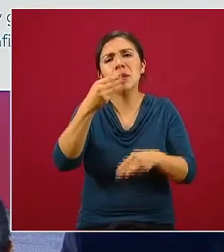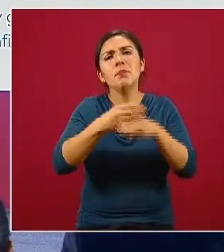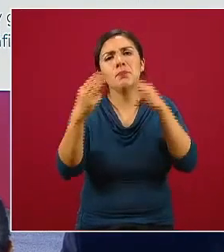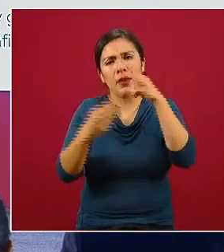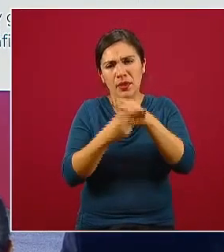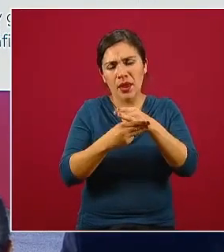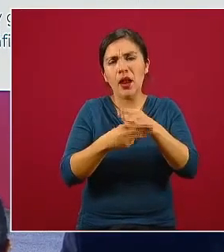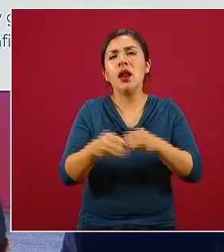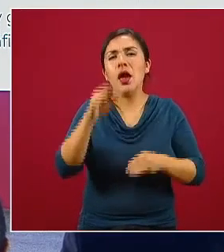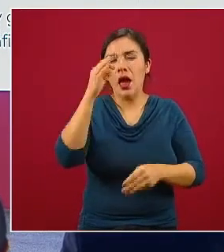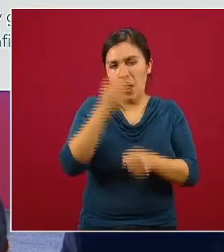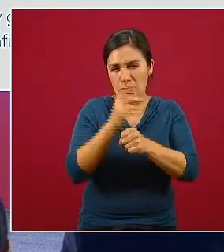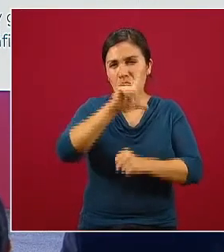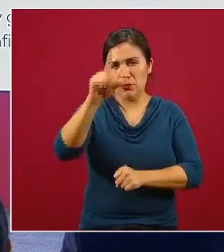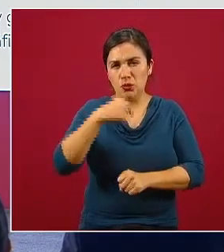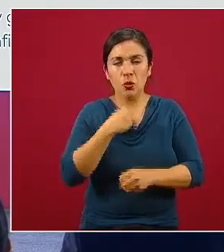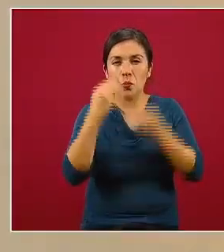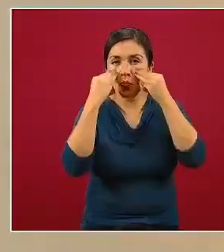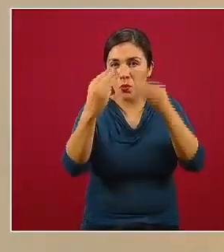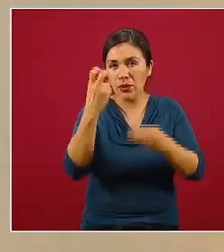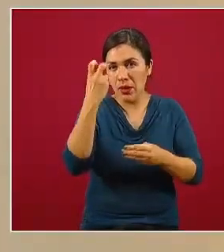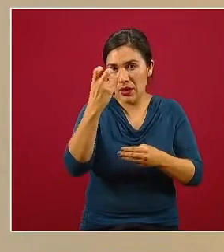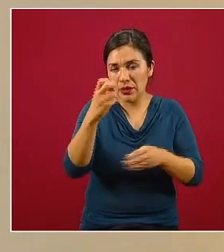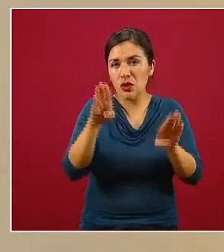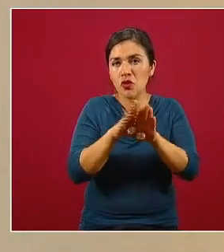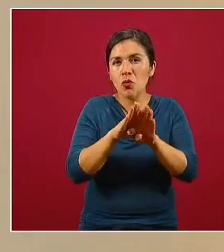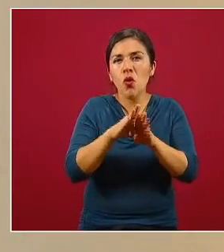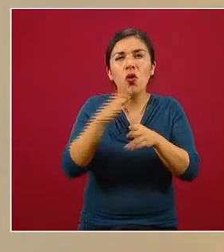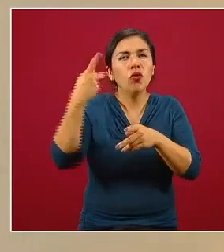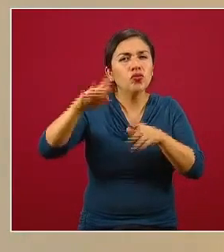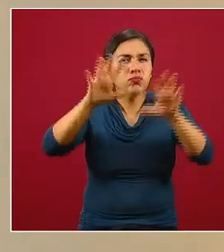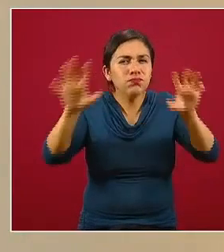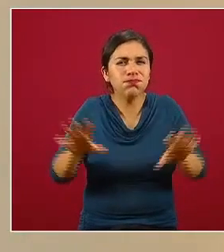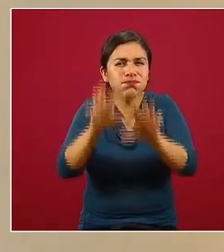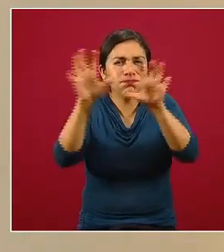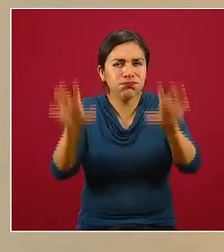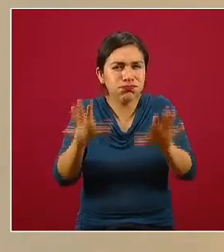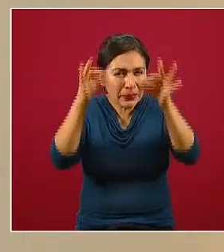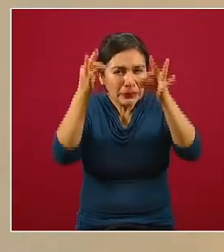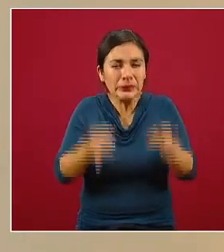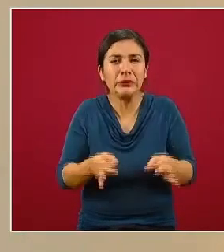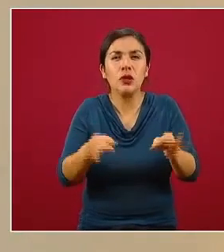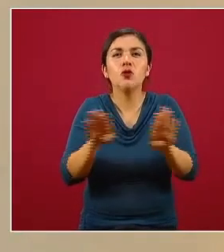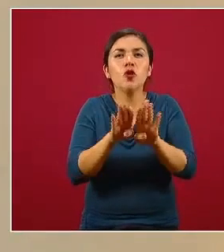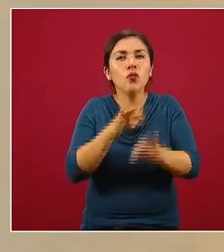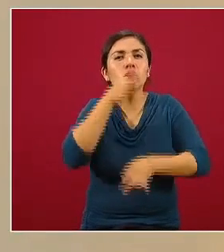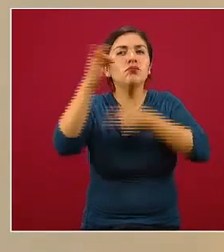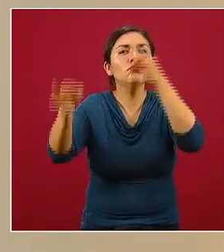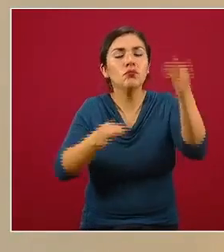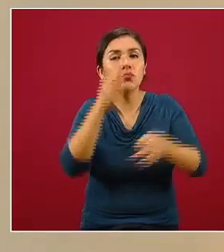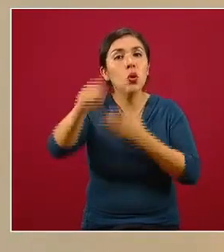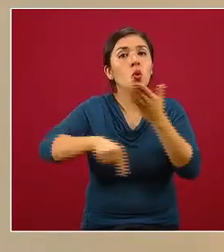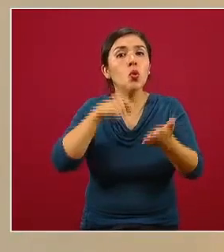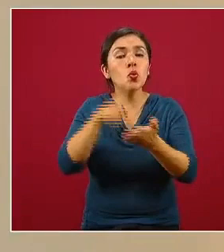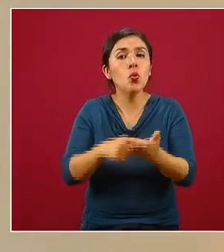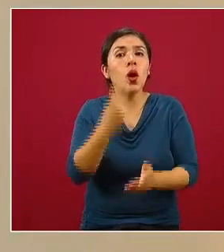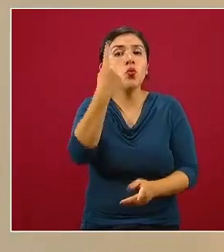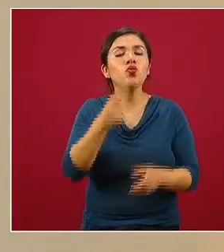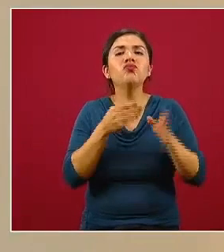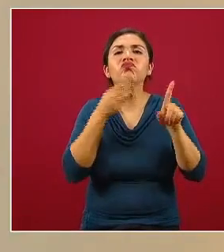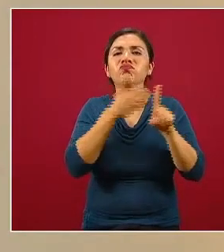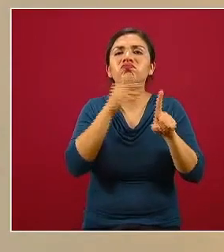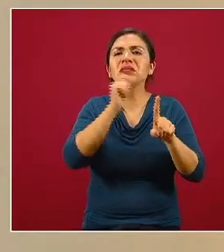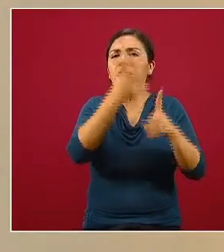les vamos a mostrar este ecosistema nacional informático ya en su forma pública, en un sitio que